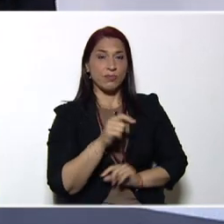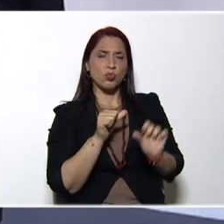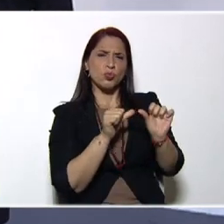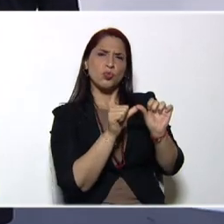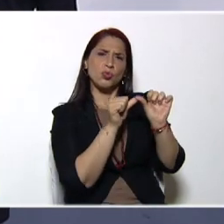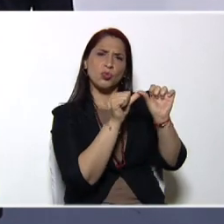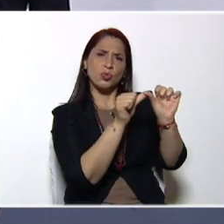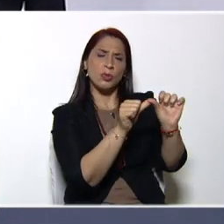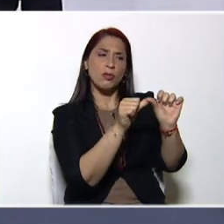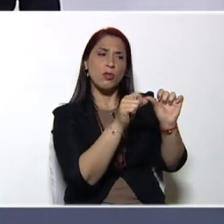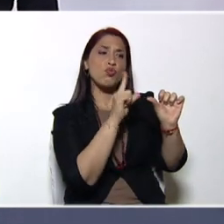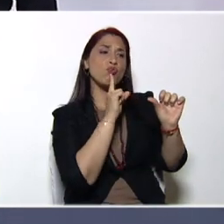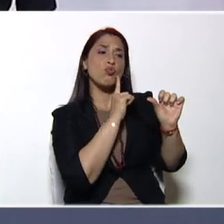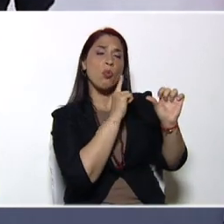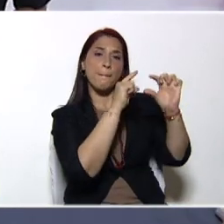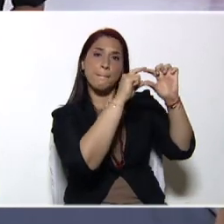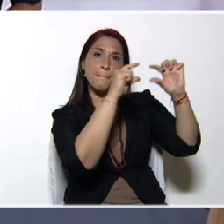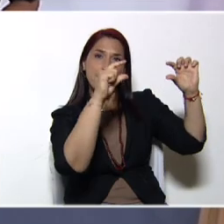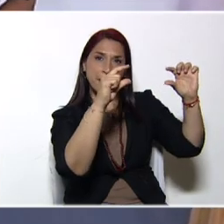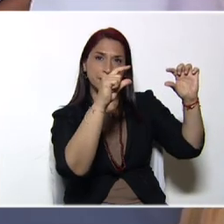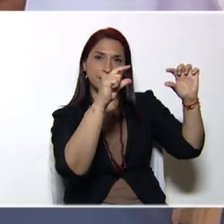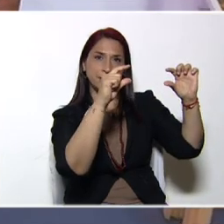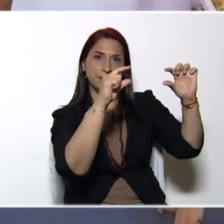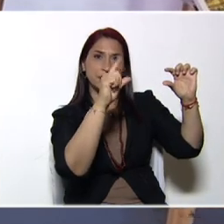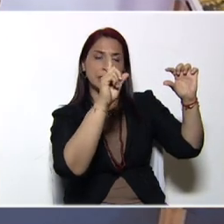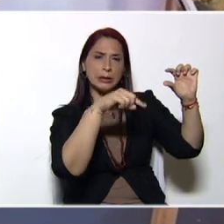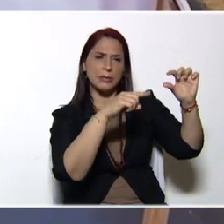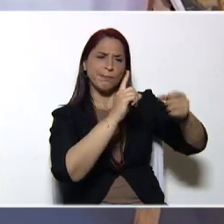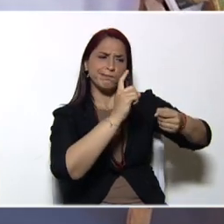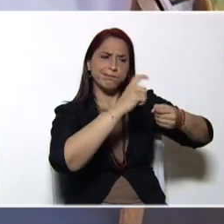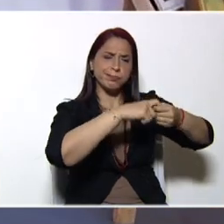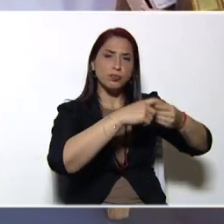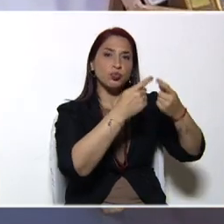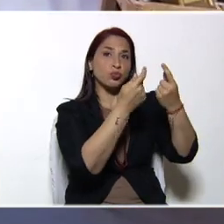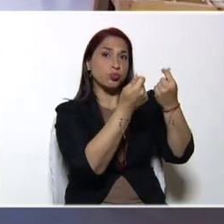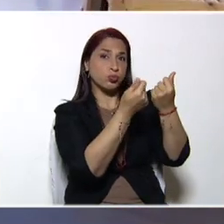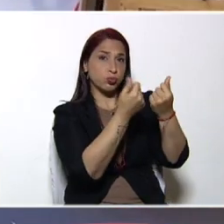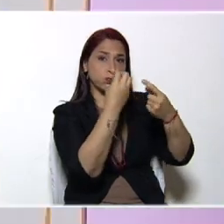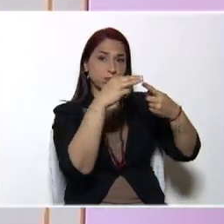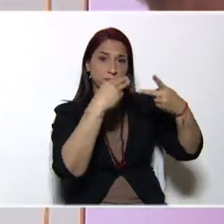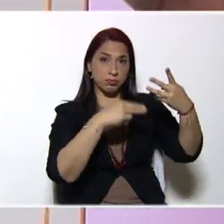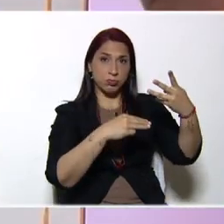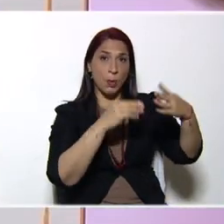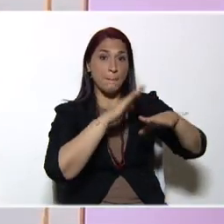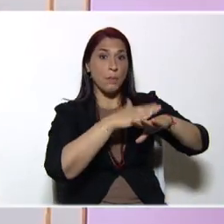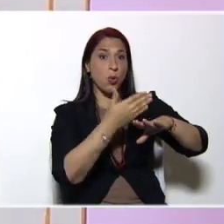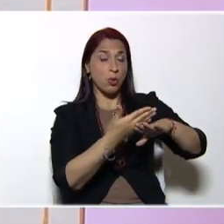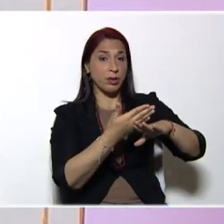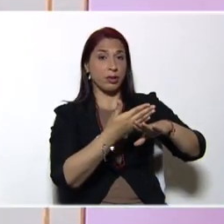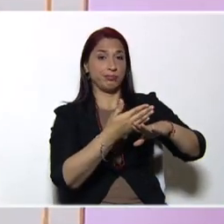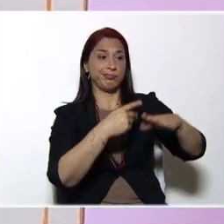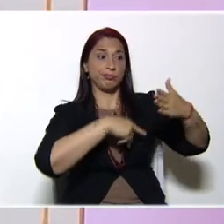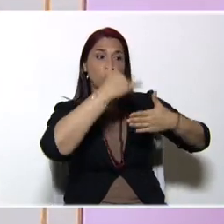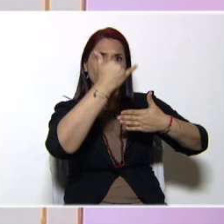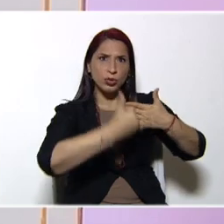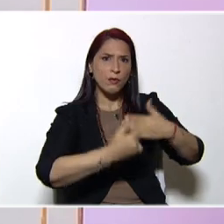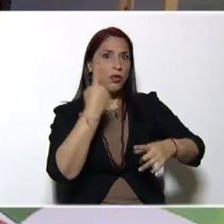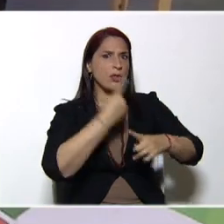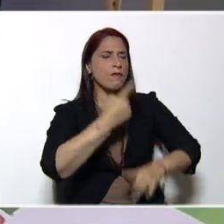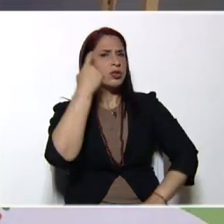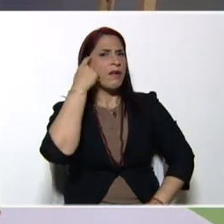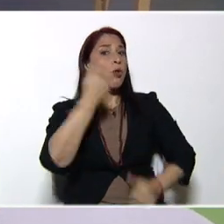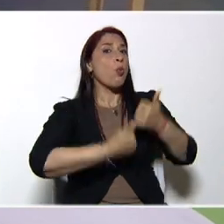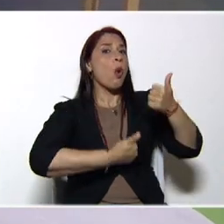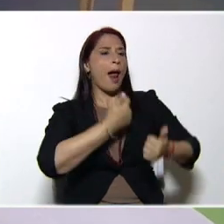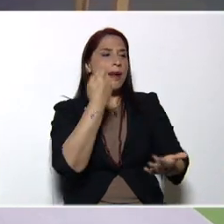Mantenemos el membrete y vamos entonces a involucrar el costo de materiales, porque por productivo tengo que saber entonces cuál es la